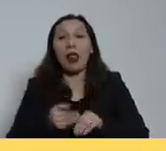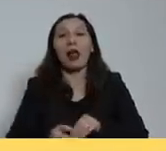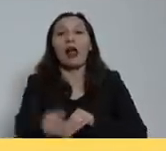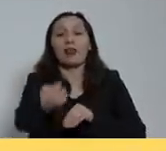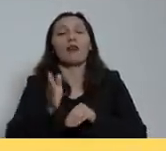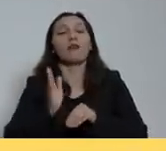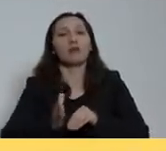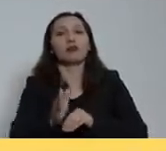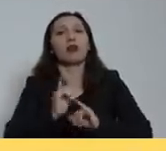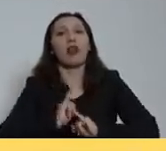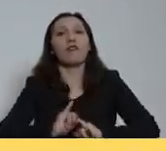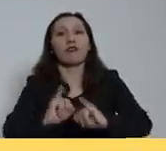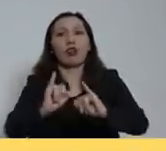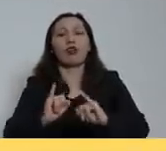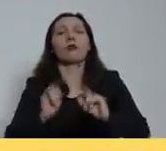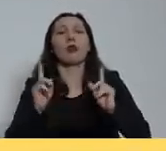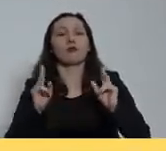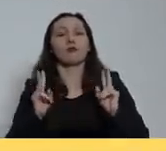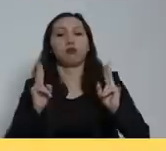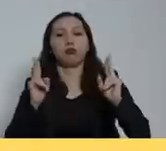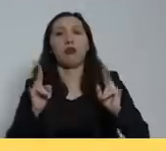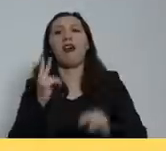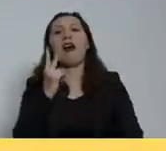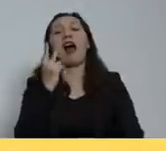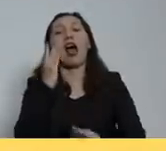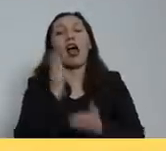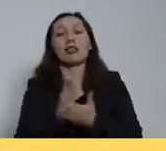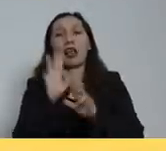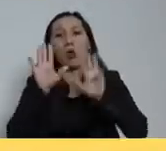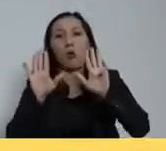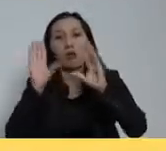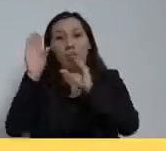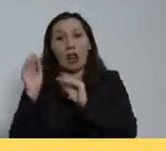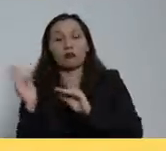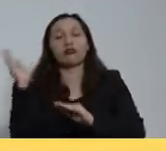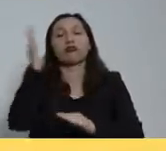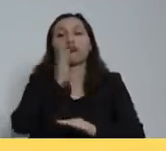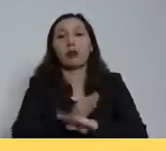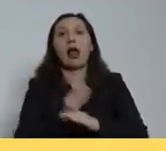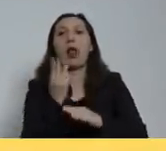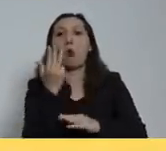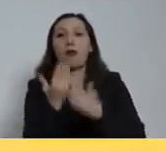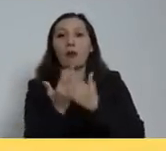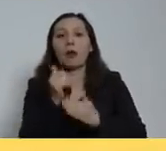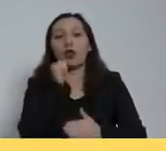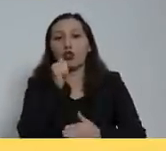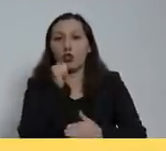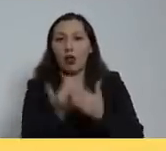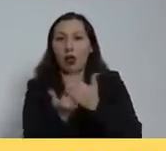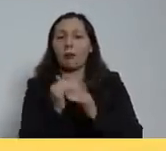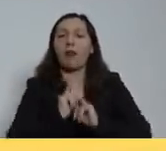vamos a seguir informando el corte de las 21 horas cada mañana en este horario.